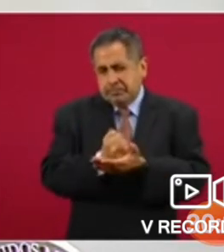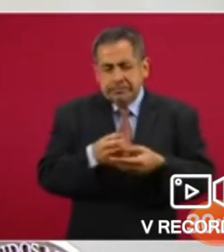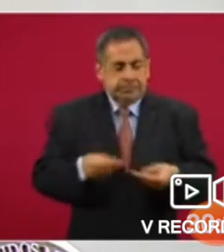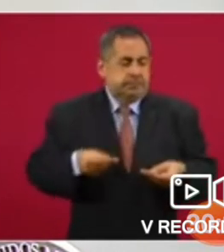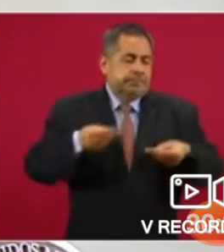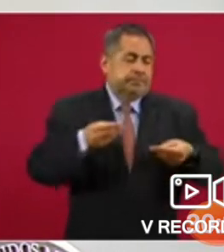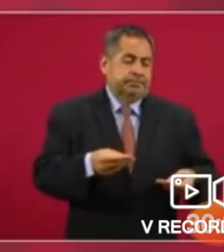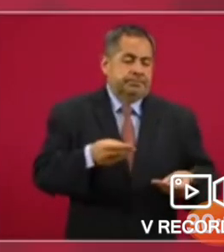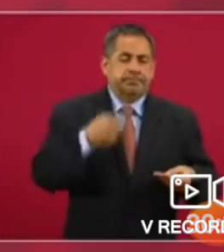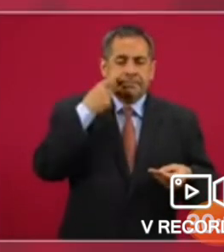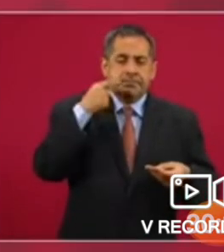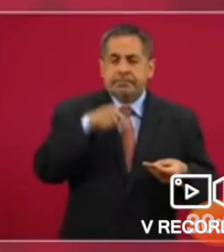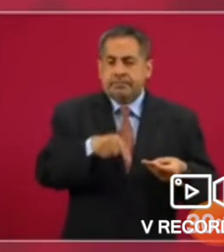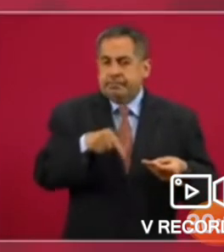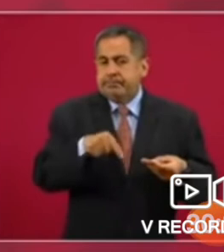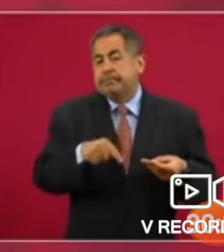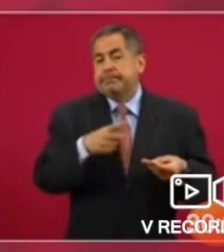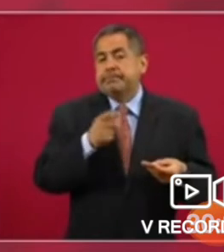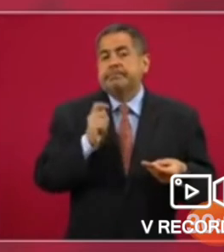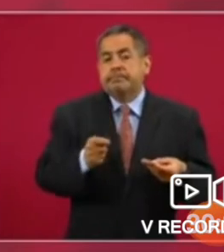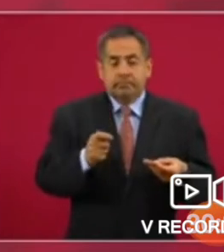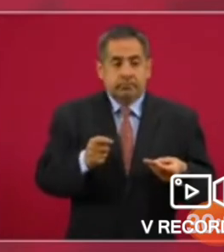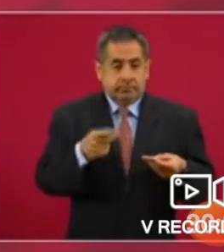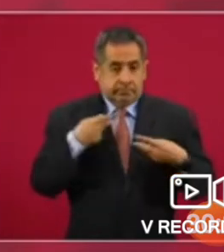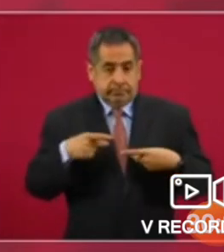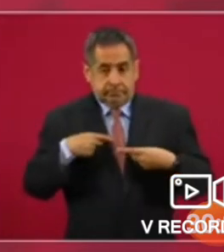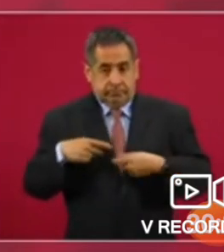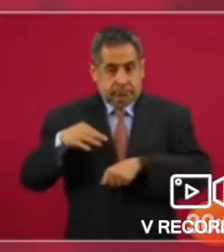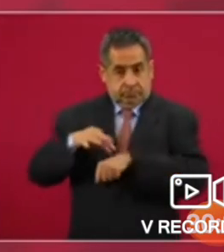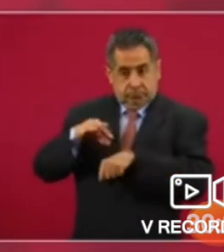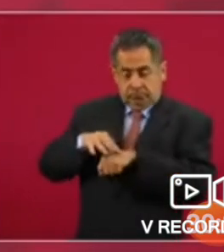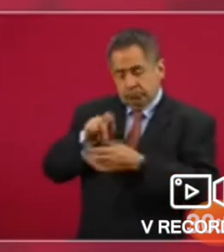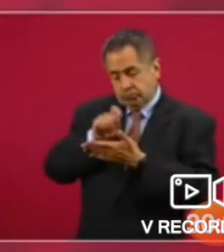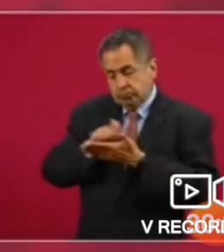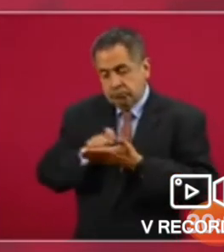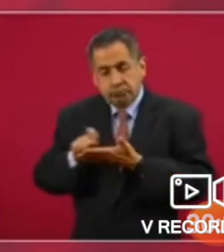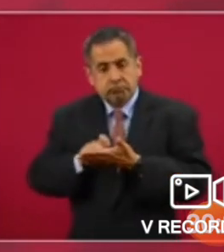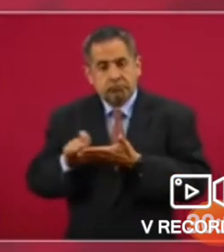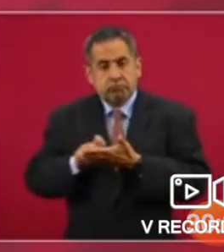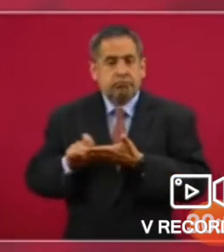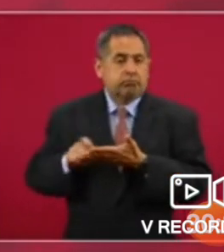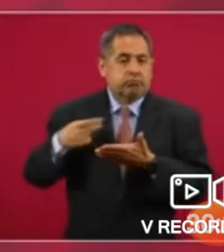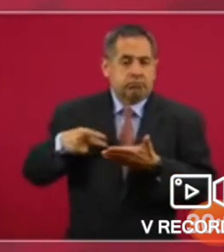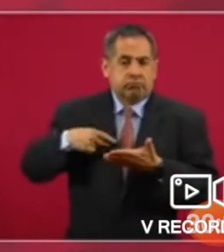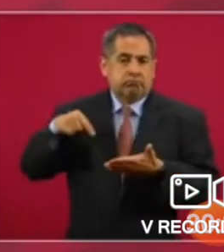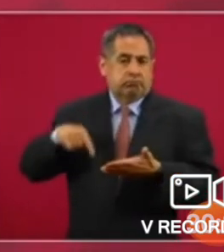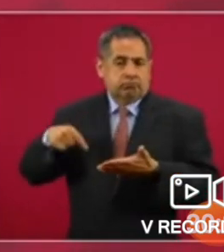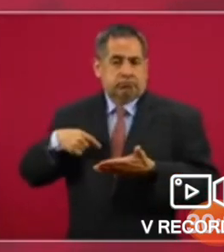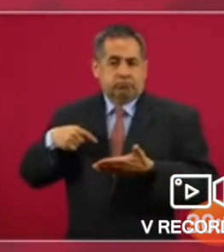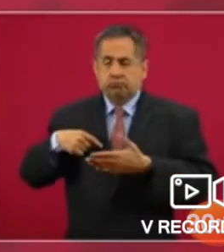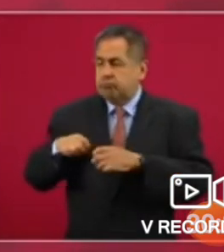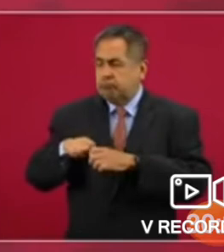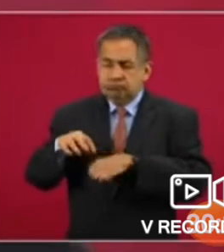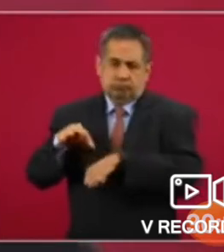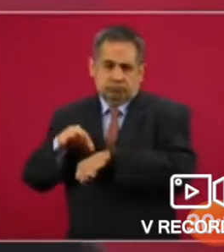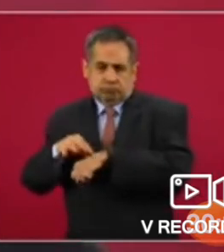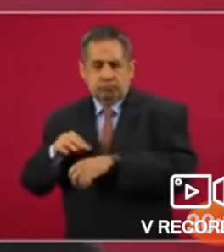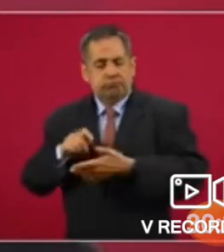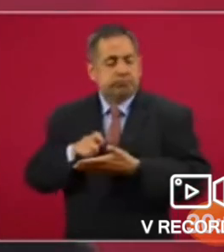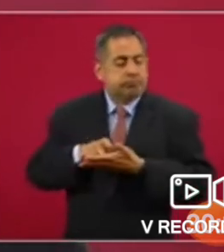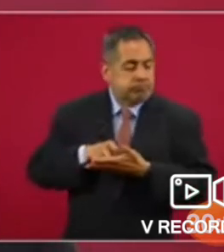que requiere que la persona que llena el certificado de defunción, generalmente una persona del equipo médico,